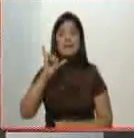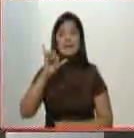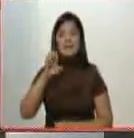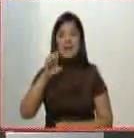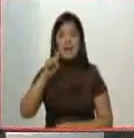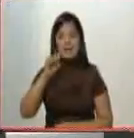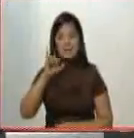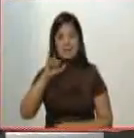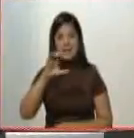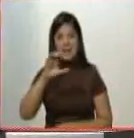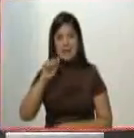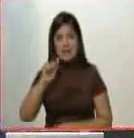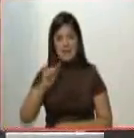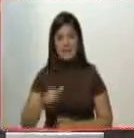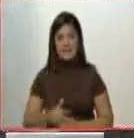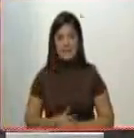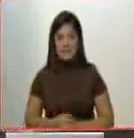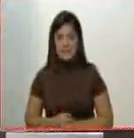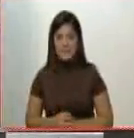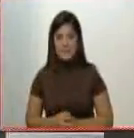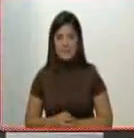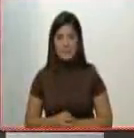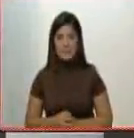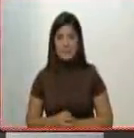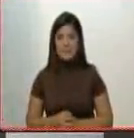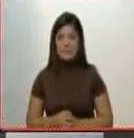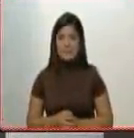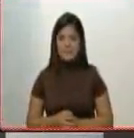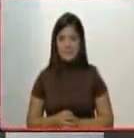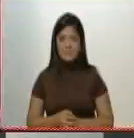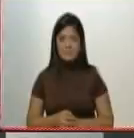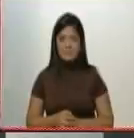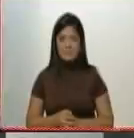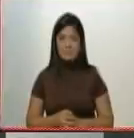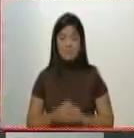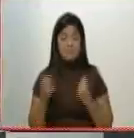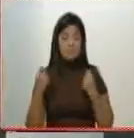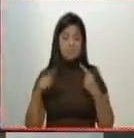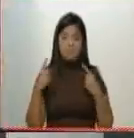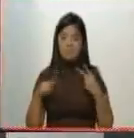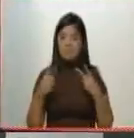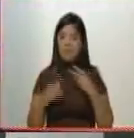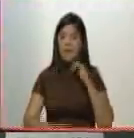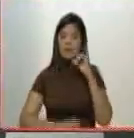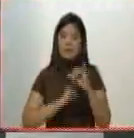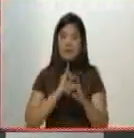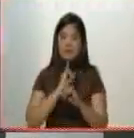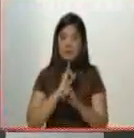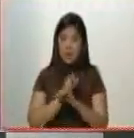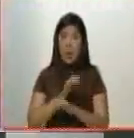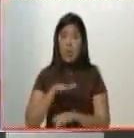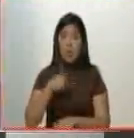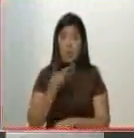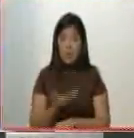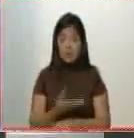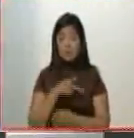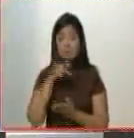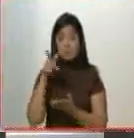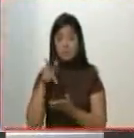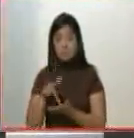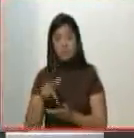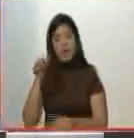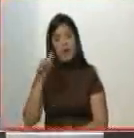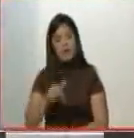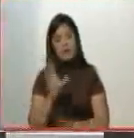experimentada atleta nacional que a lo largo y ancho de distintos eventos internacionales nos ha podido representar. Y aquí